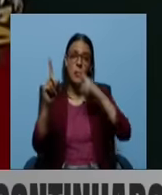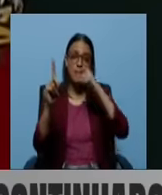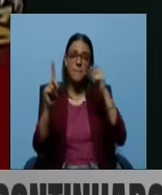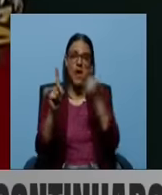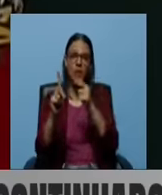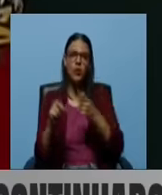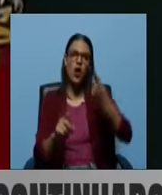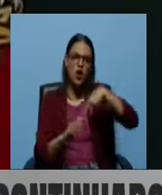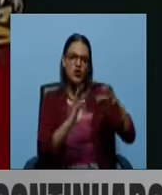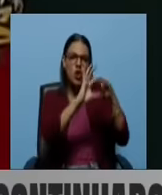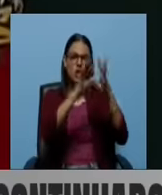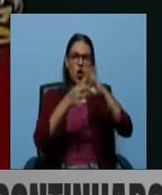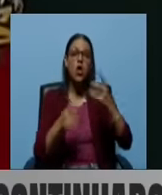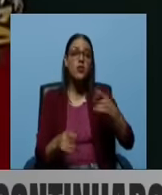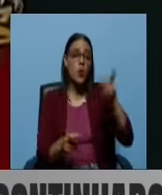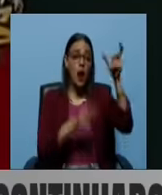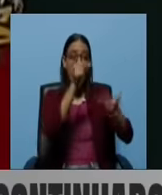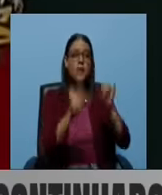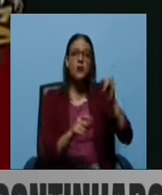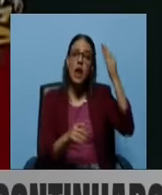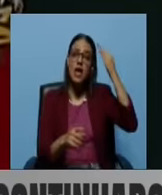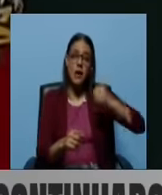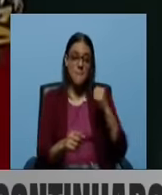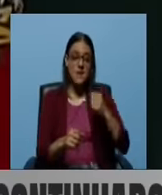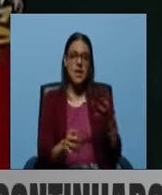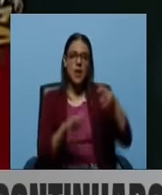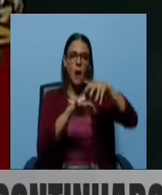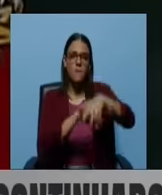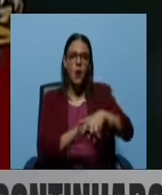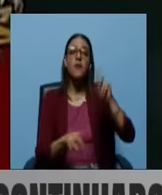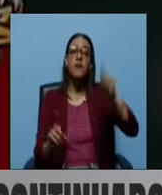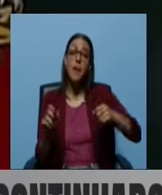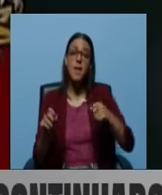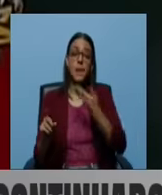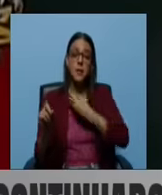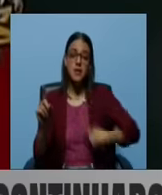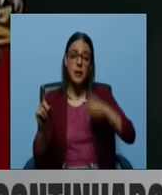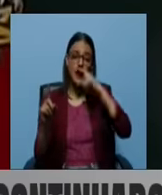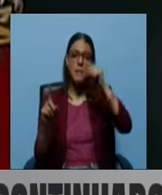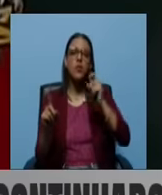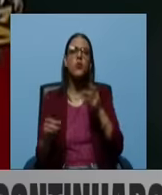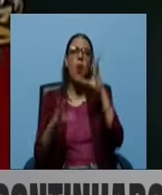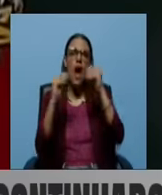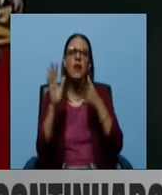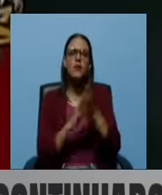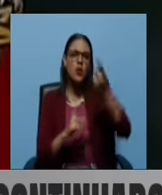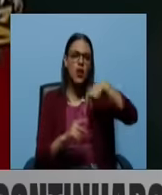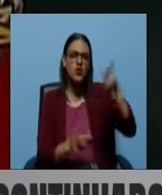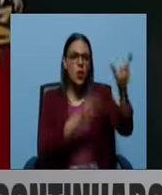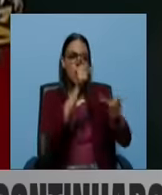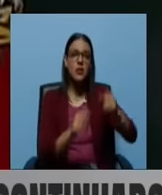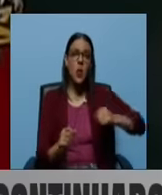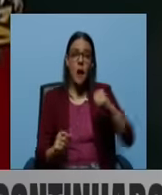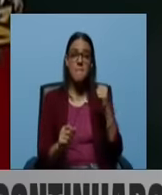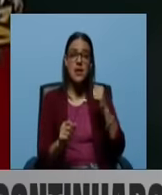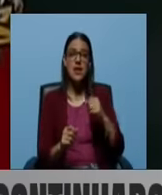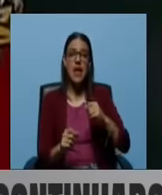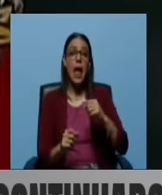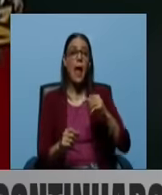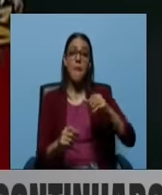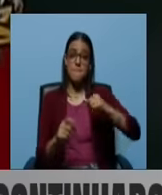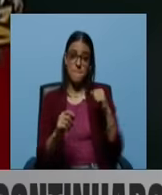de la unión cívico-militar y el presidente Nicolás Maduro habla de la unión